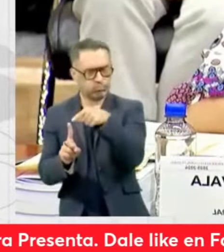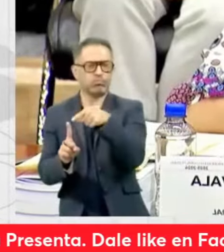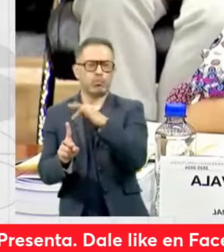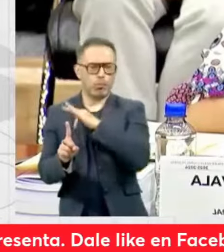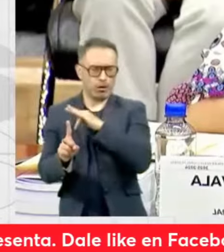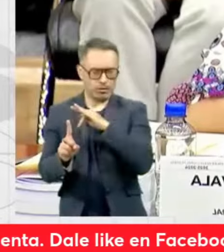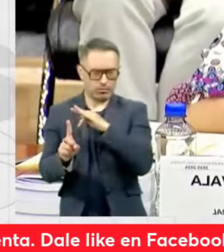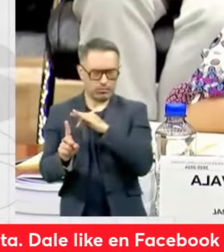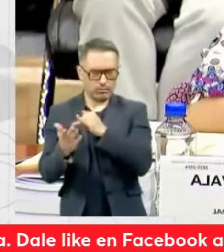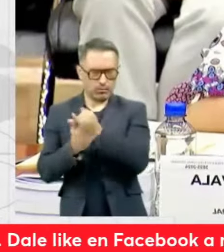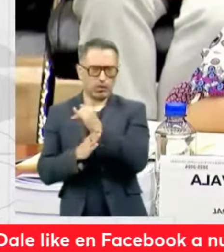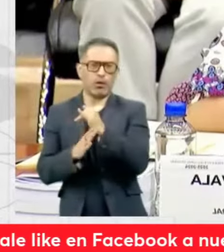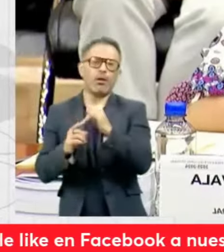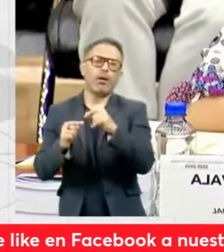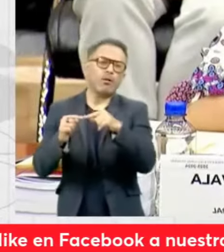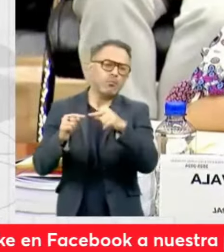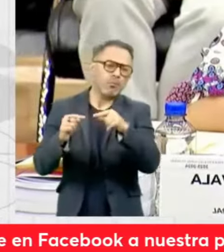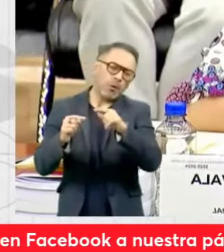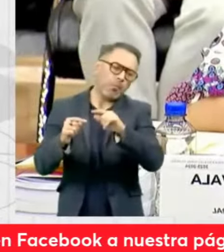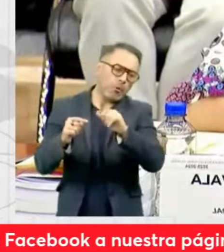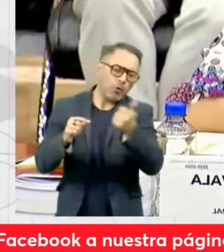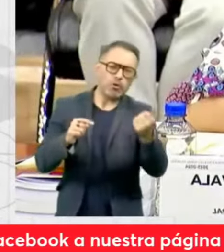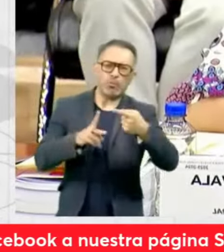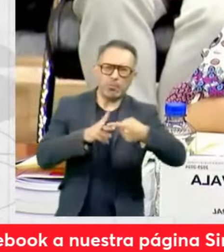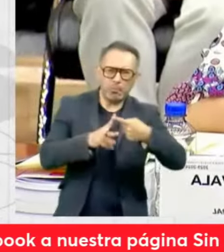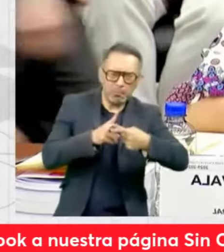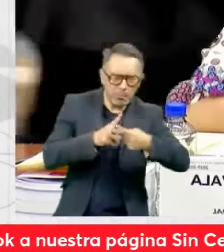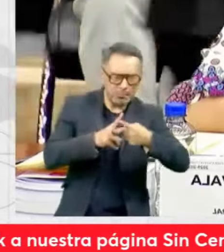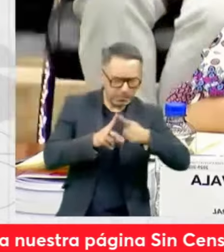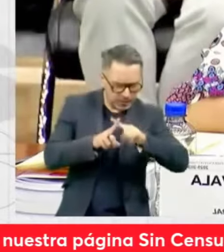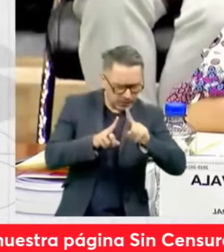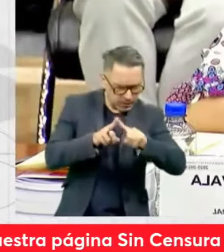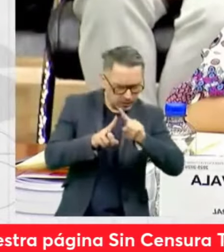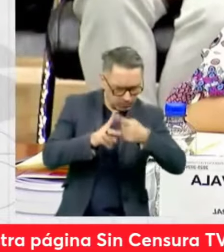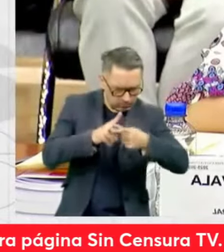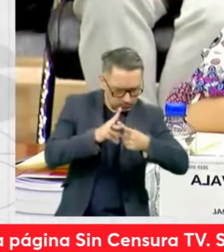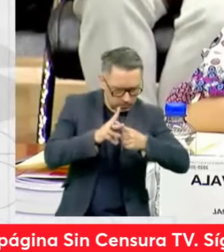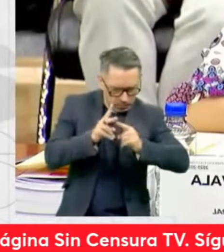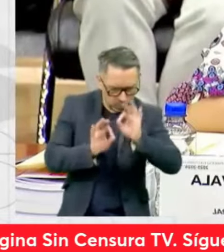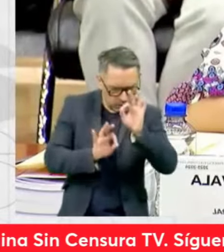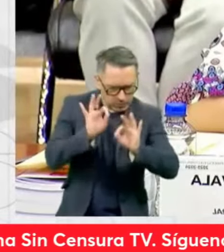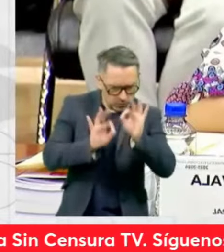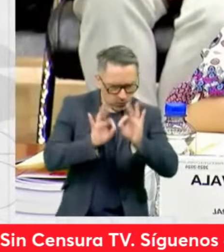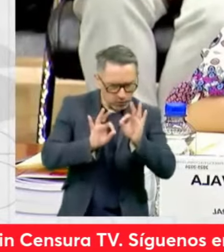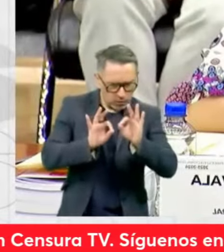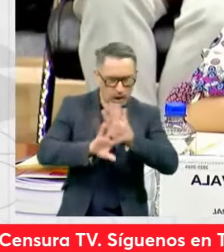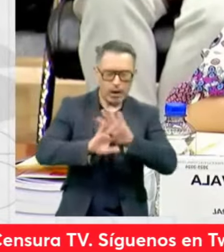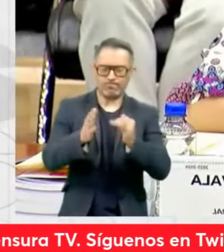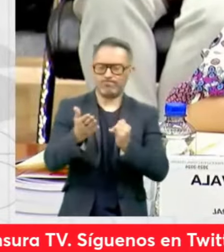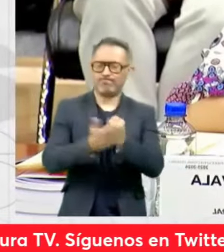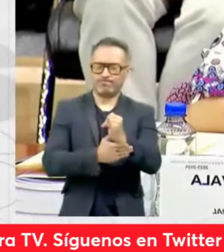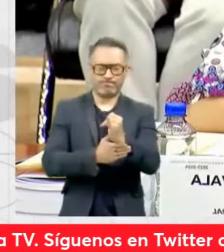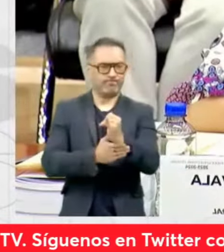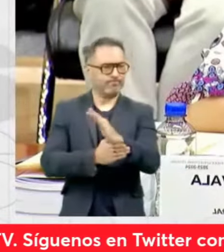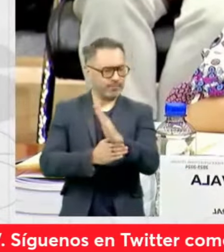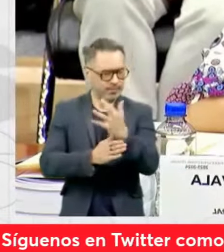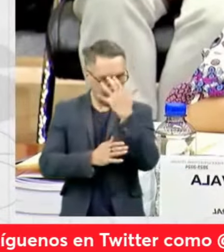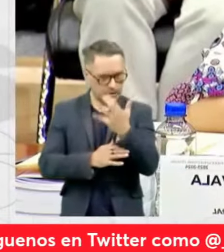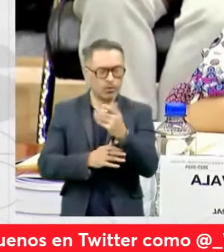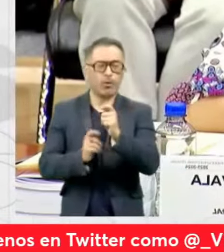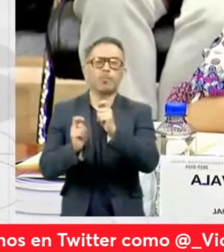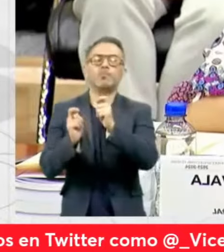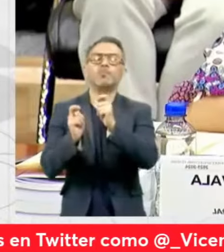mediante subsecuentes operaciones aritméticas, la asignación final de curules que le correspondan a